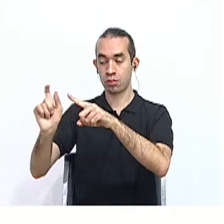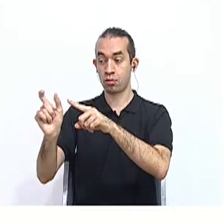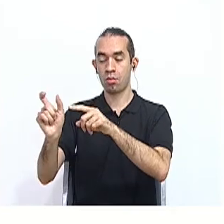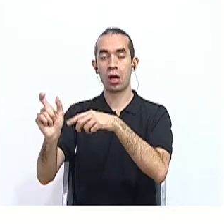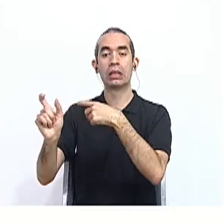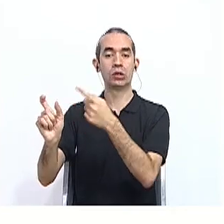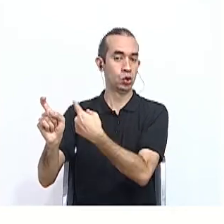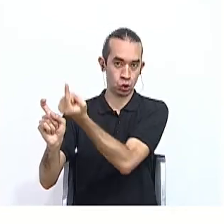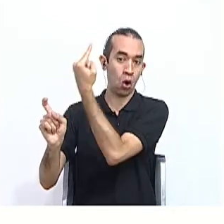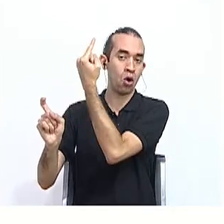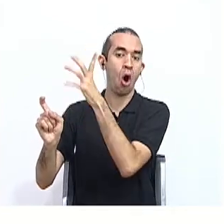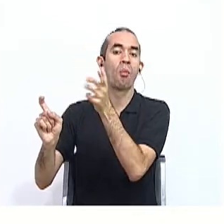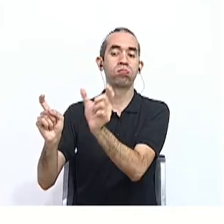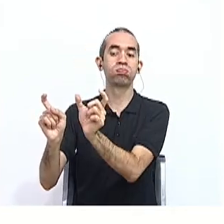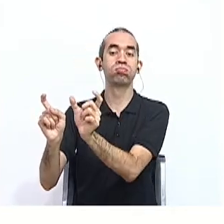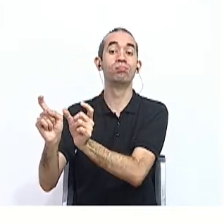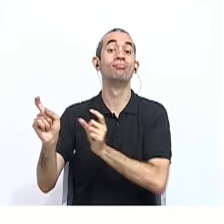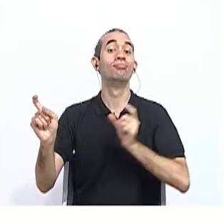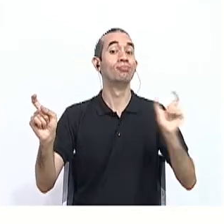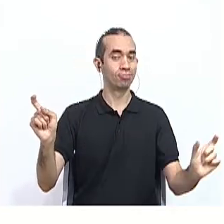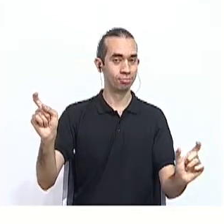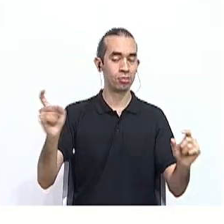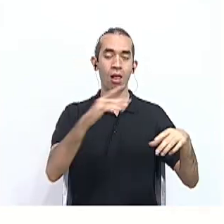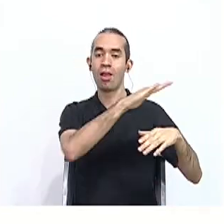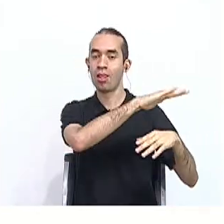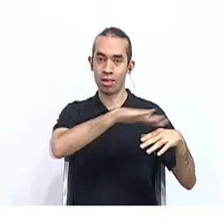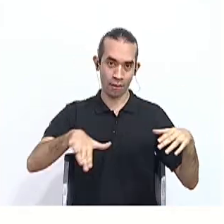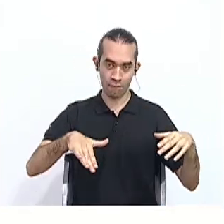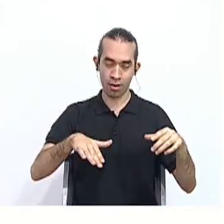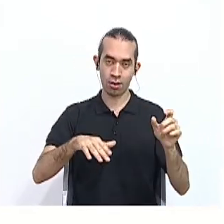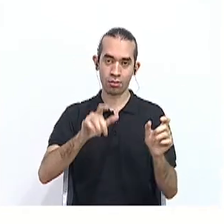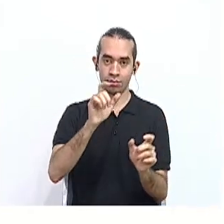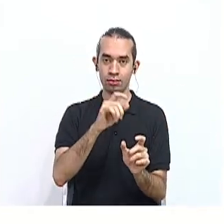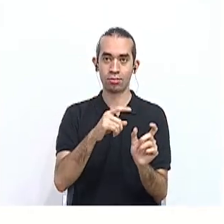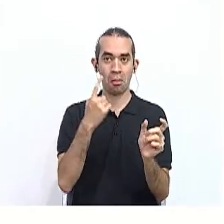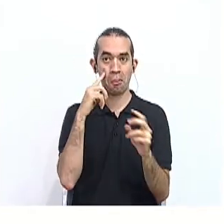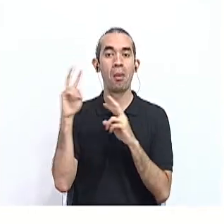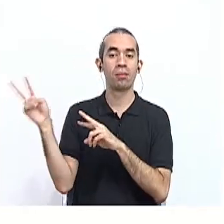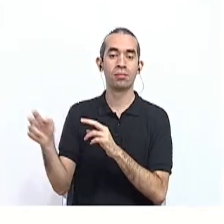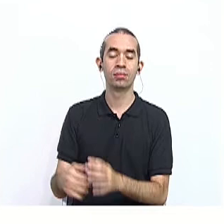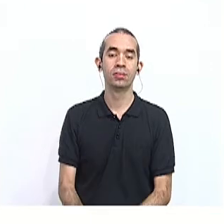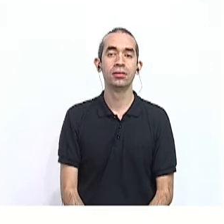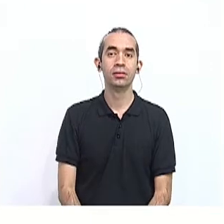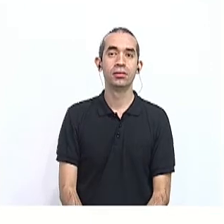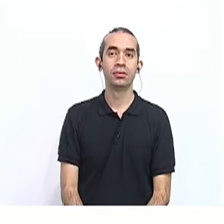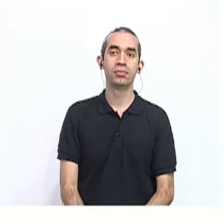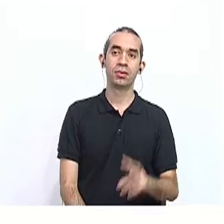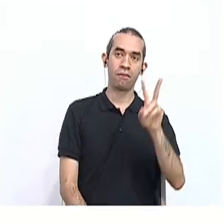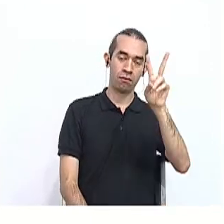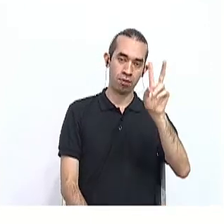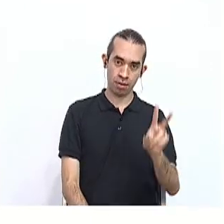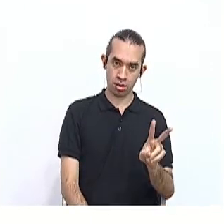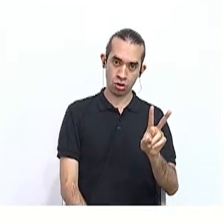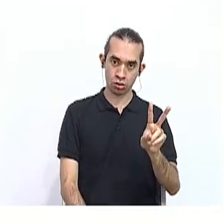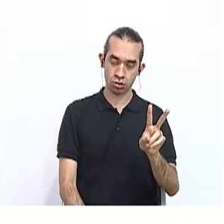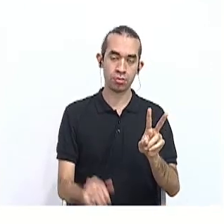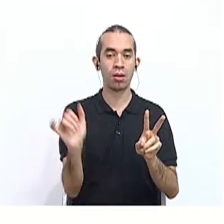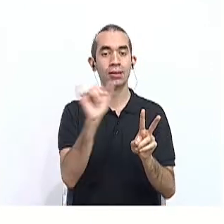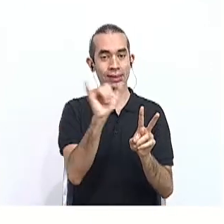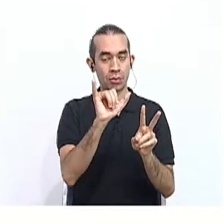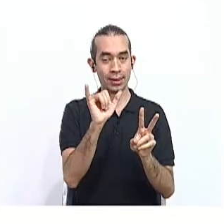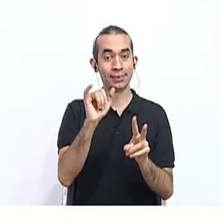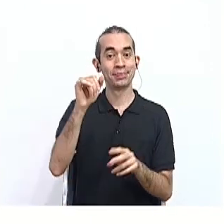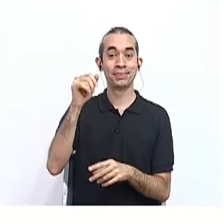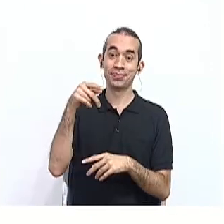2, la presión 2 va a pasar a dividir. Vean cómo queda. Volumen 2 es igual a